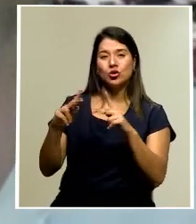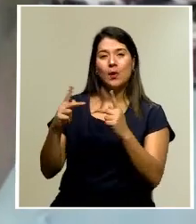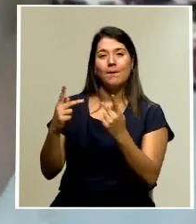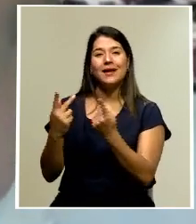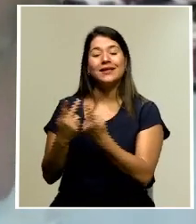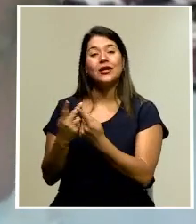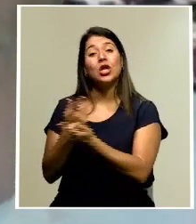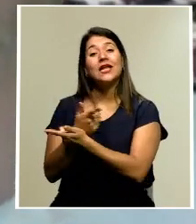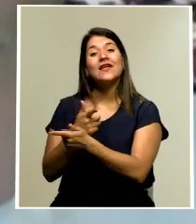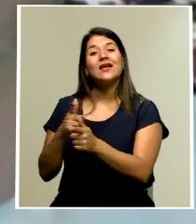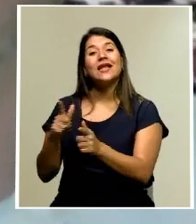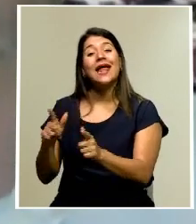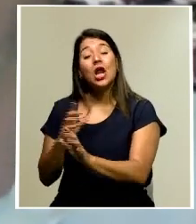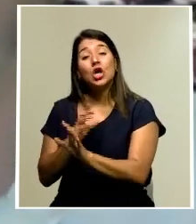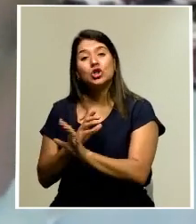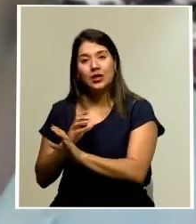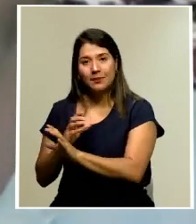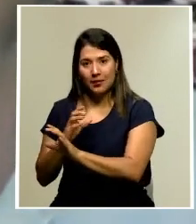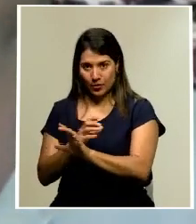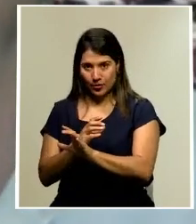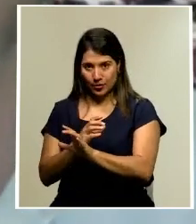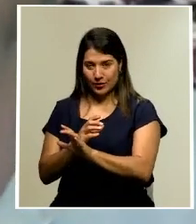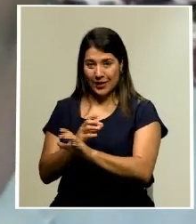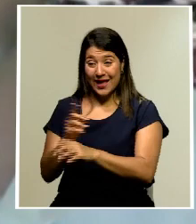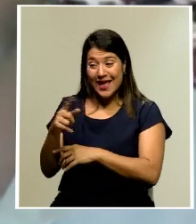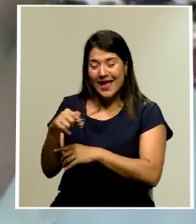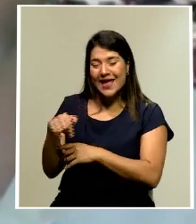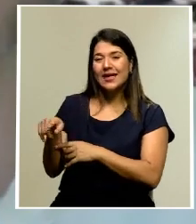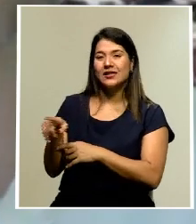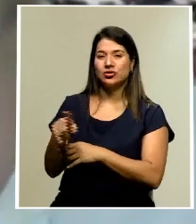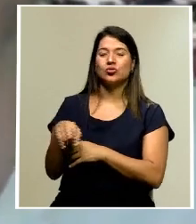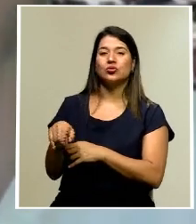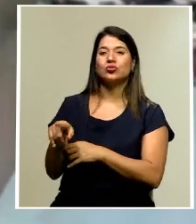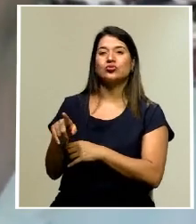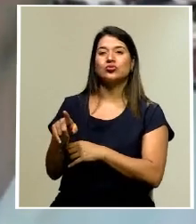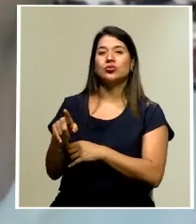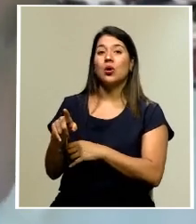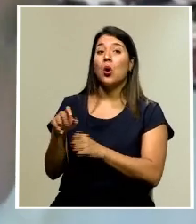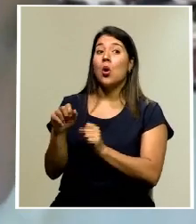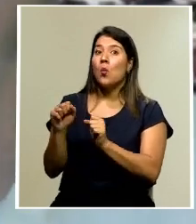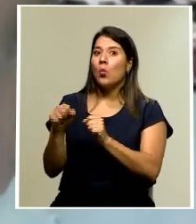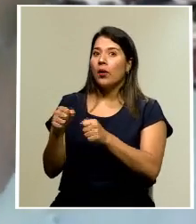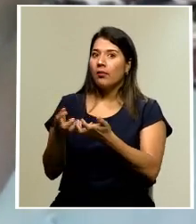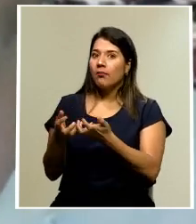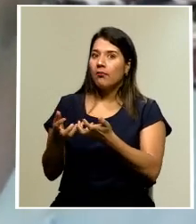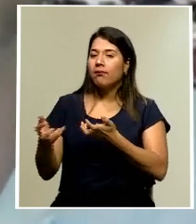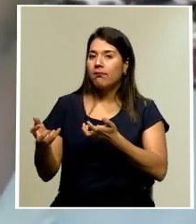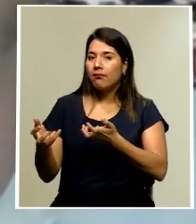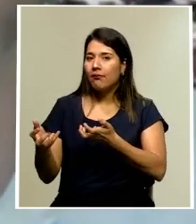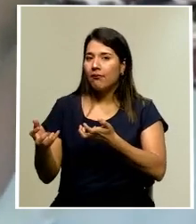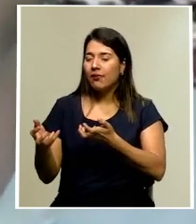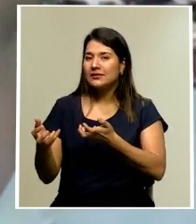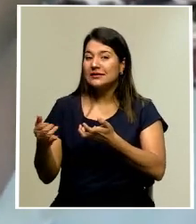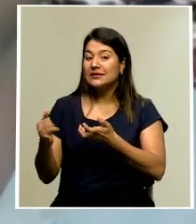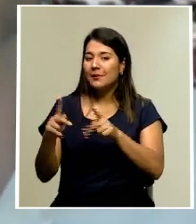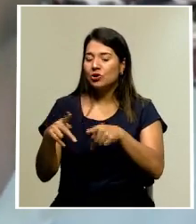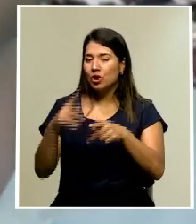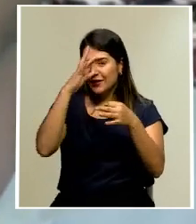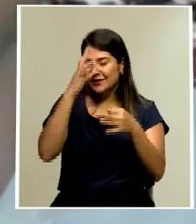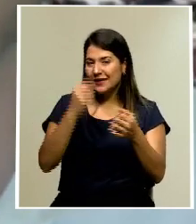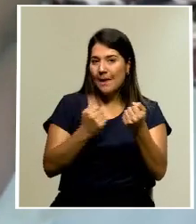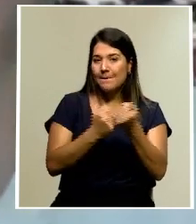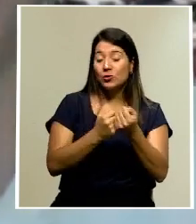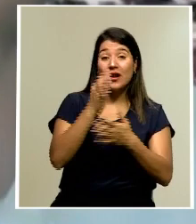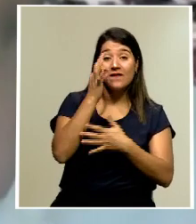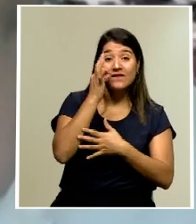liberales conservadores, ¿verdad? Que de alguna manera están en ese cuadrante y se fragmentarían. Don José María Figueres, digamos, tendría